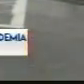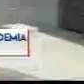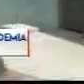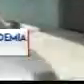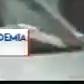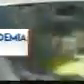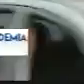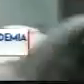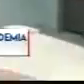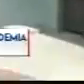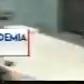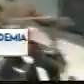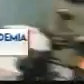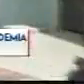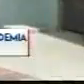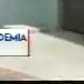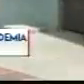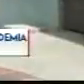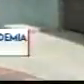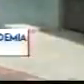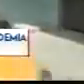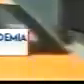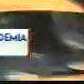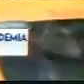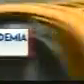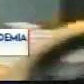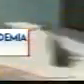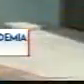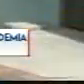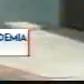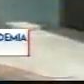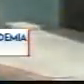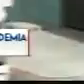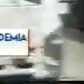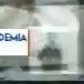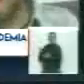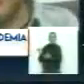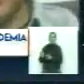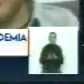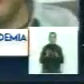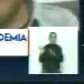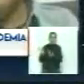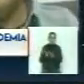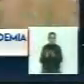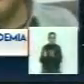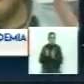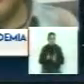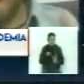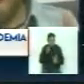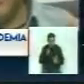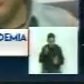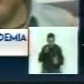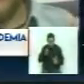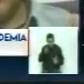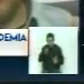sido demostrado científicamente. Cuando uno esté bien enfermo, hay varios tratamientos que se están experimentando y que se están dando